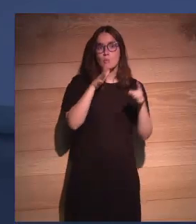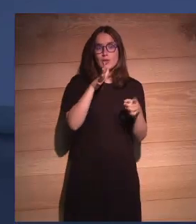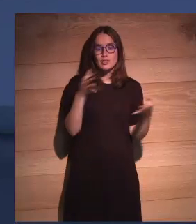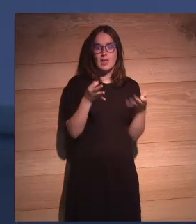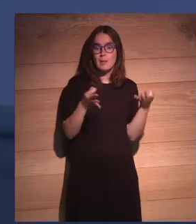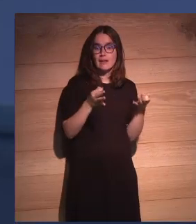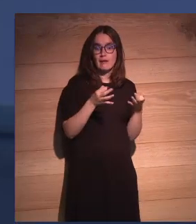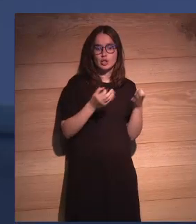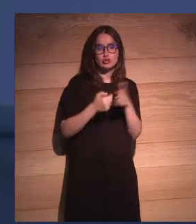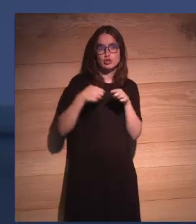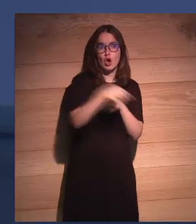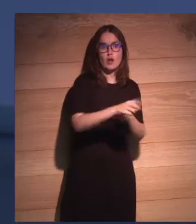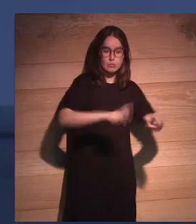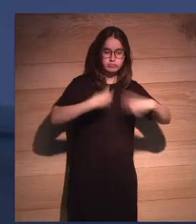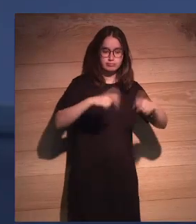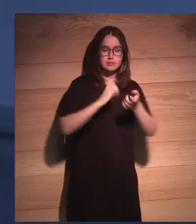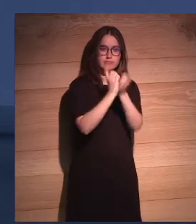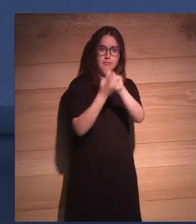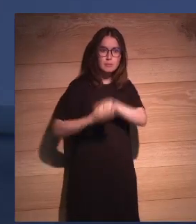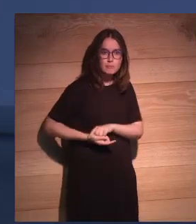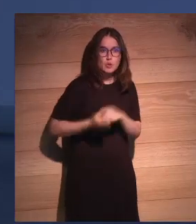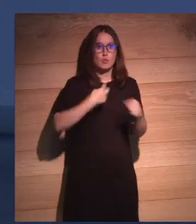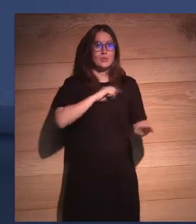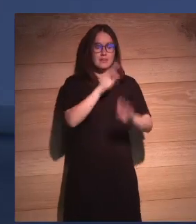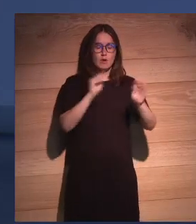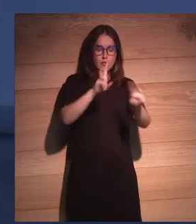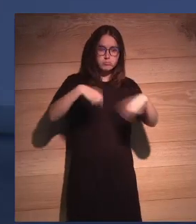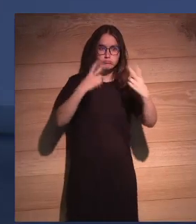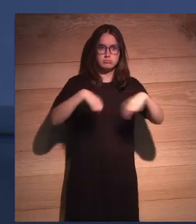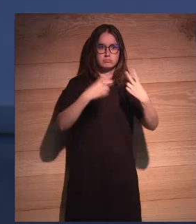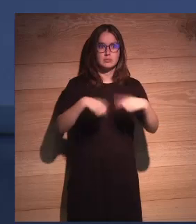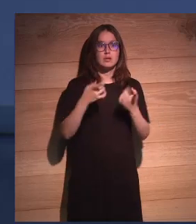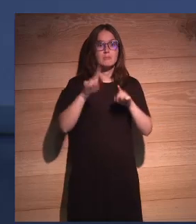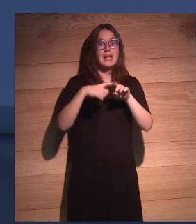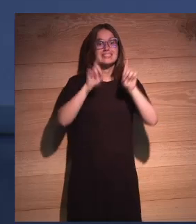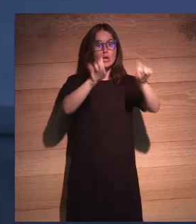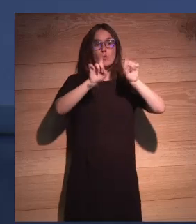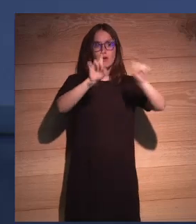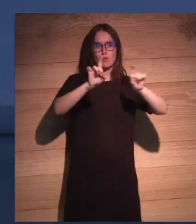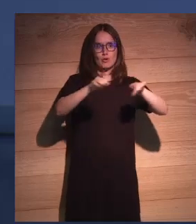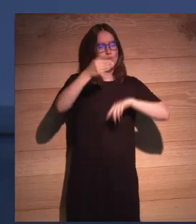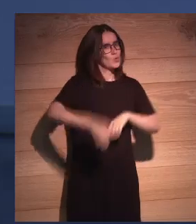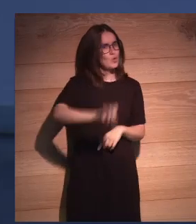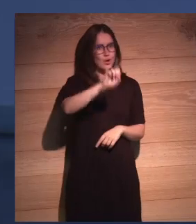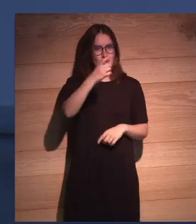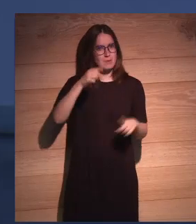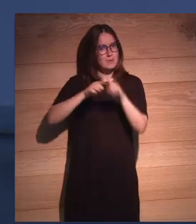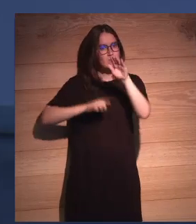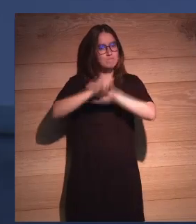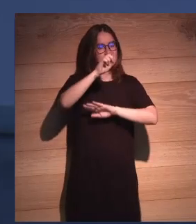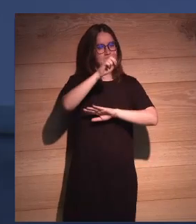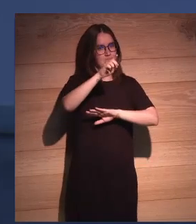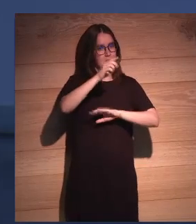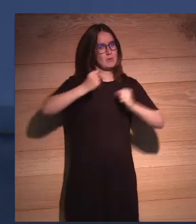estar permanentemente actualizando nuestra formación. Y es la educación el arma más poderosa para desarrollar